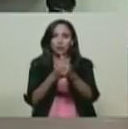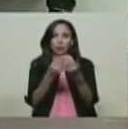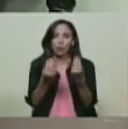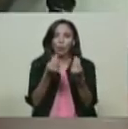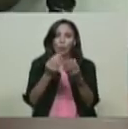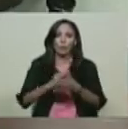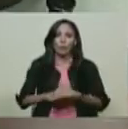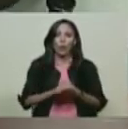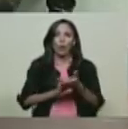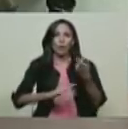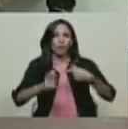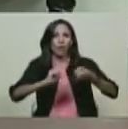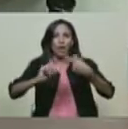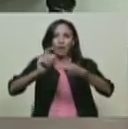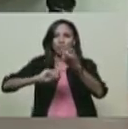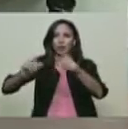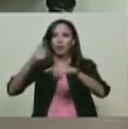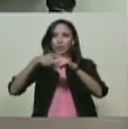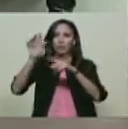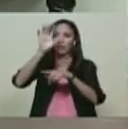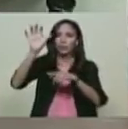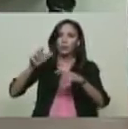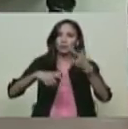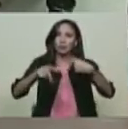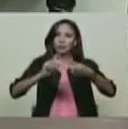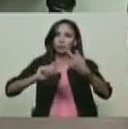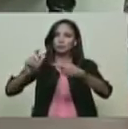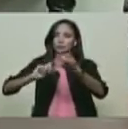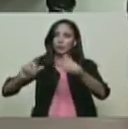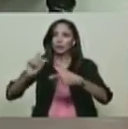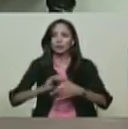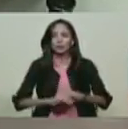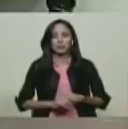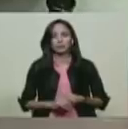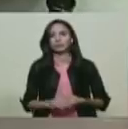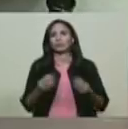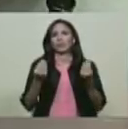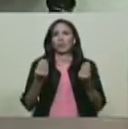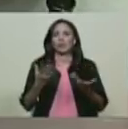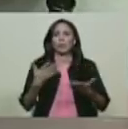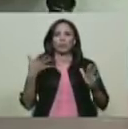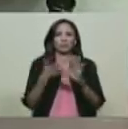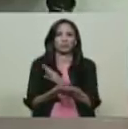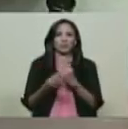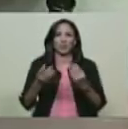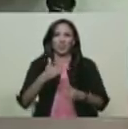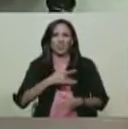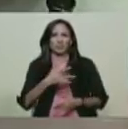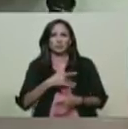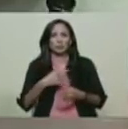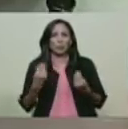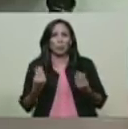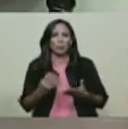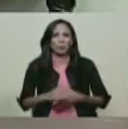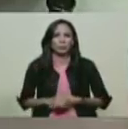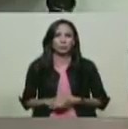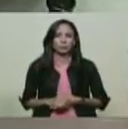que hace Venezuela para importar lo que necesita. Persecución contra el petróleo venezolano.